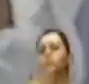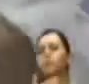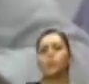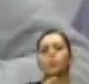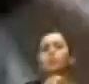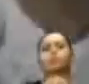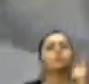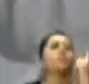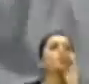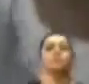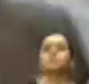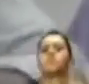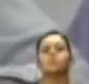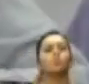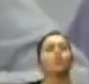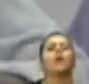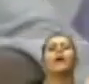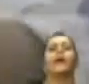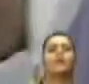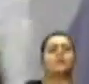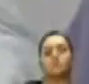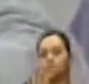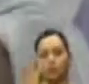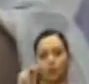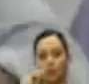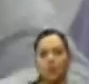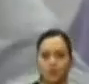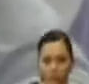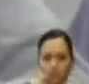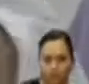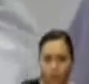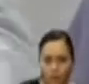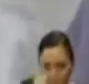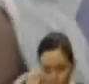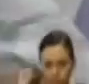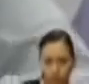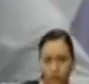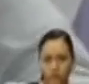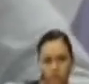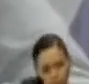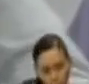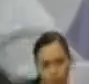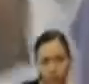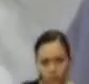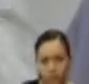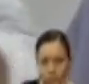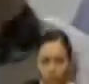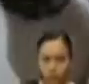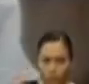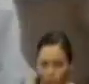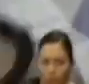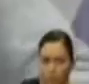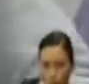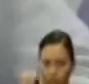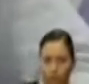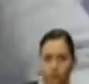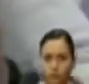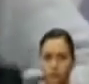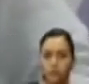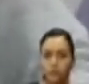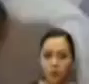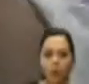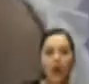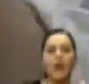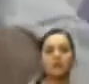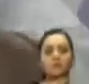un bus. Entonces, hay que volver al sistema anterior. No, hay que poner más buses. Siempre hay que resolver el problema. No llega a volver a la situación